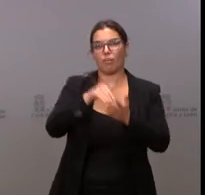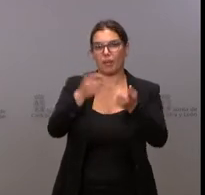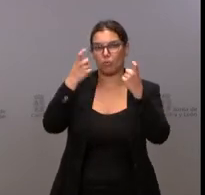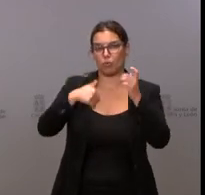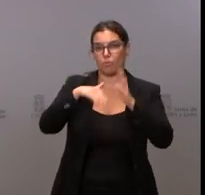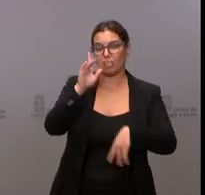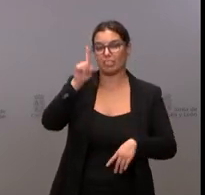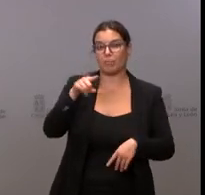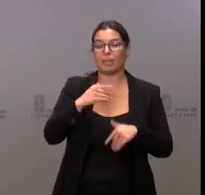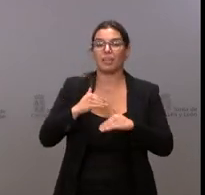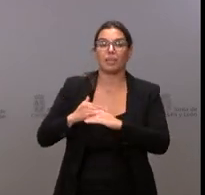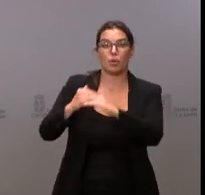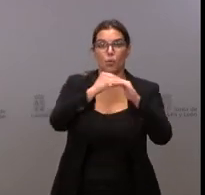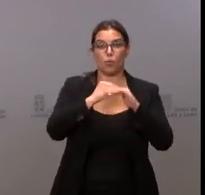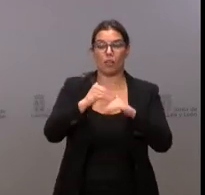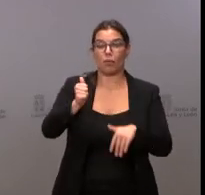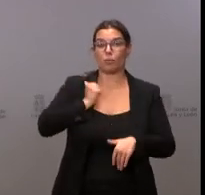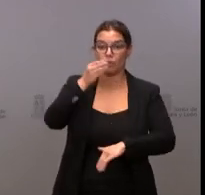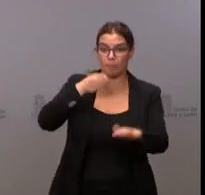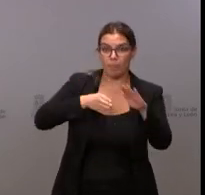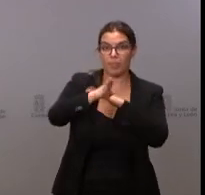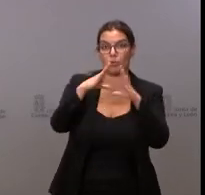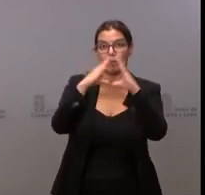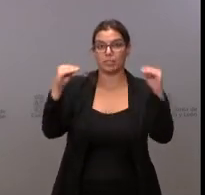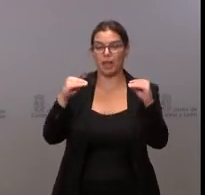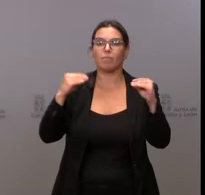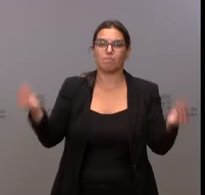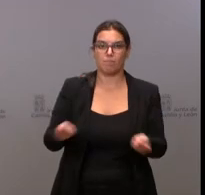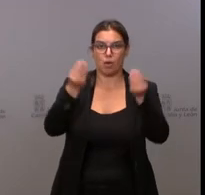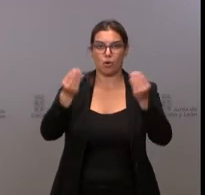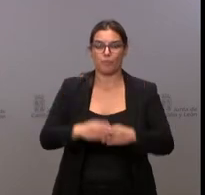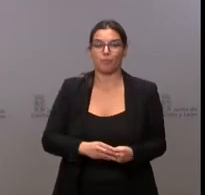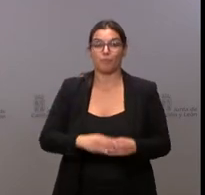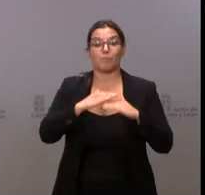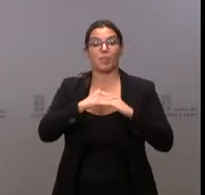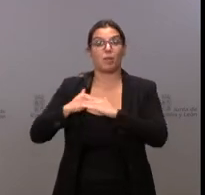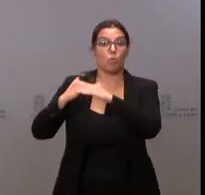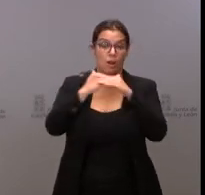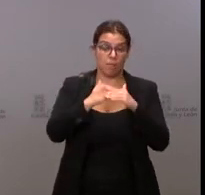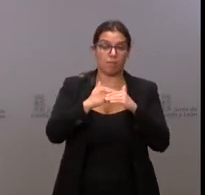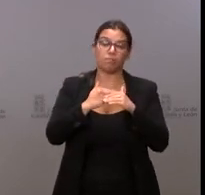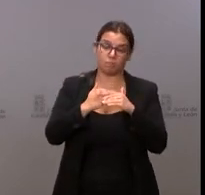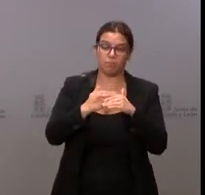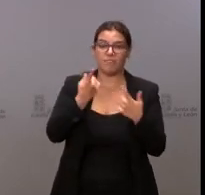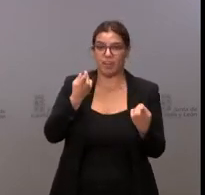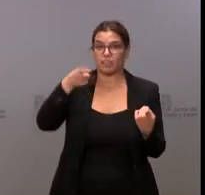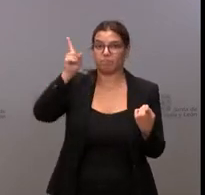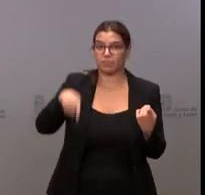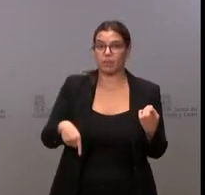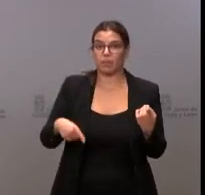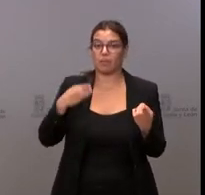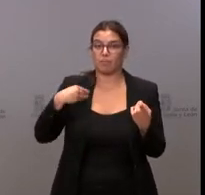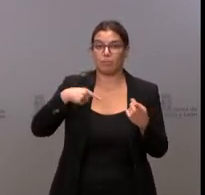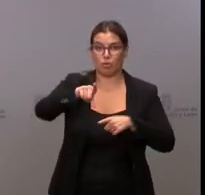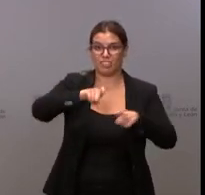oportunidades en el acceso a la universidad igualdad que por cierto sigue requiriendo de una eba